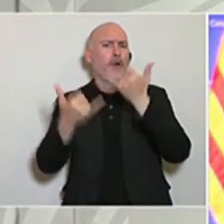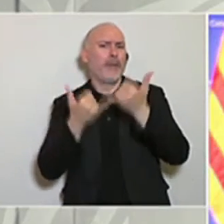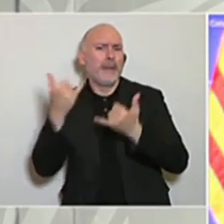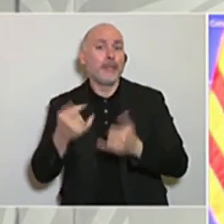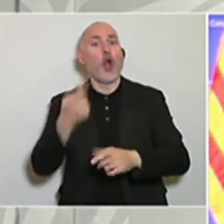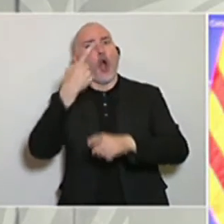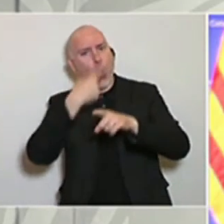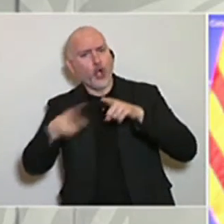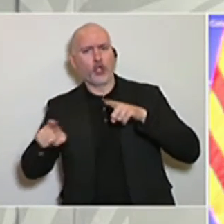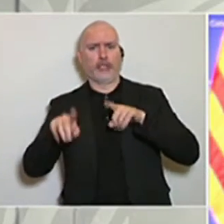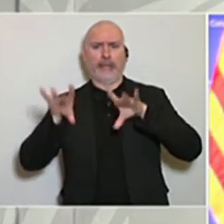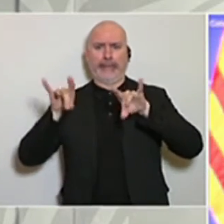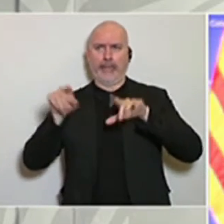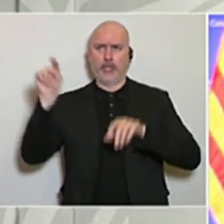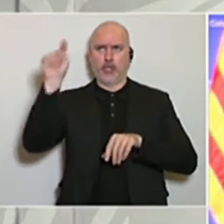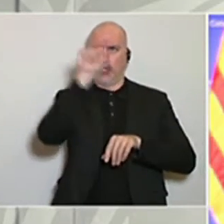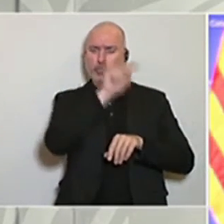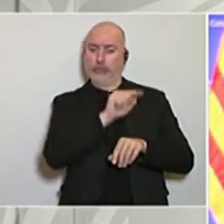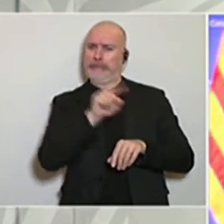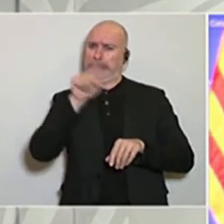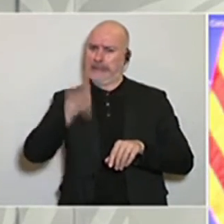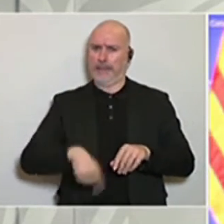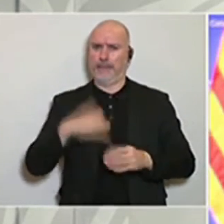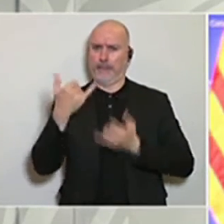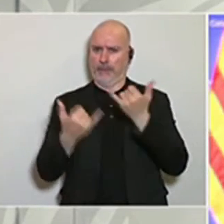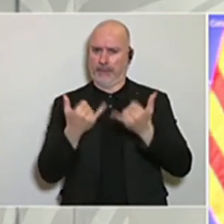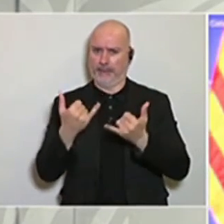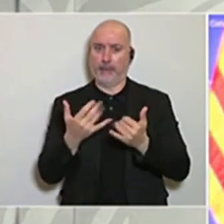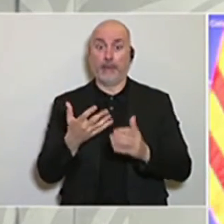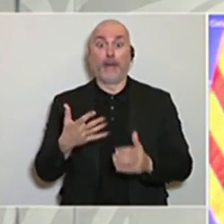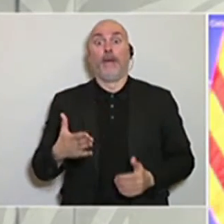también de otros territorios.